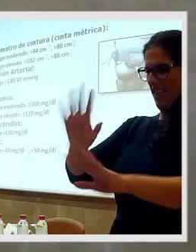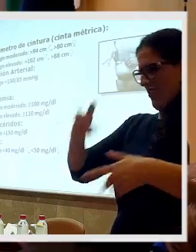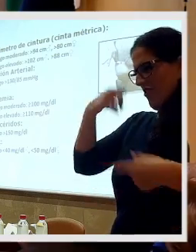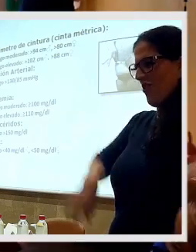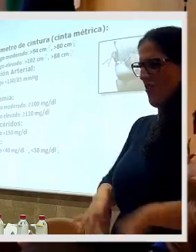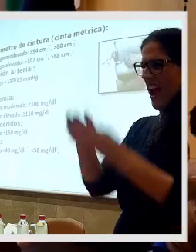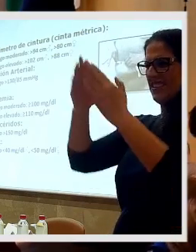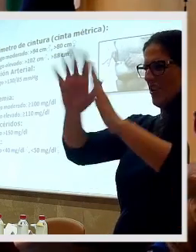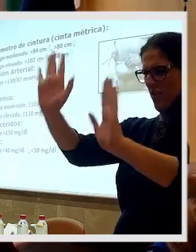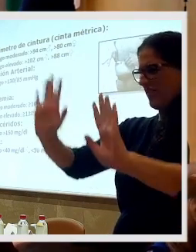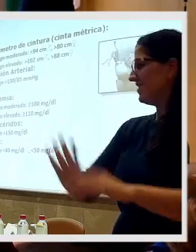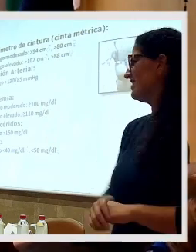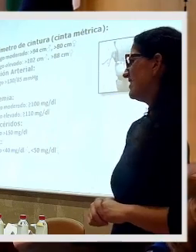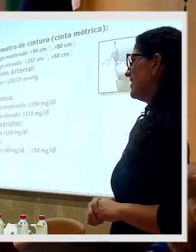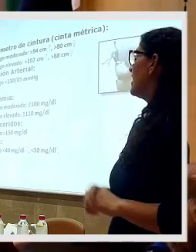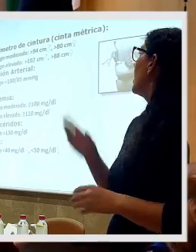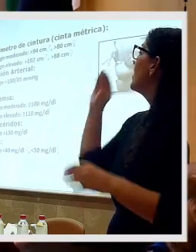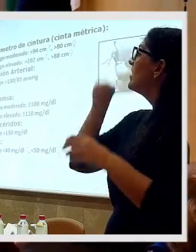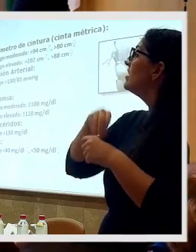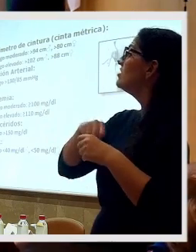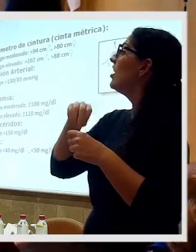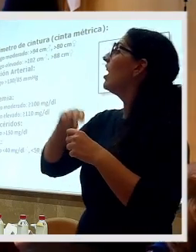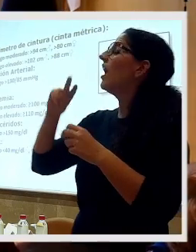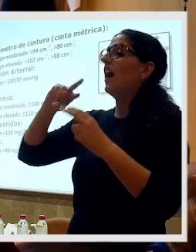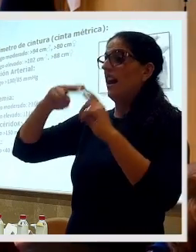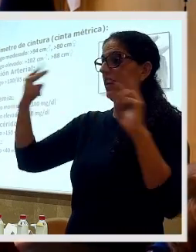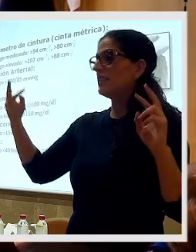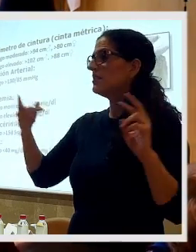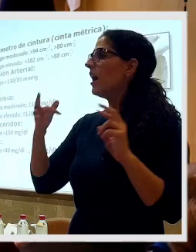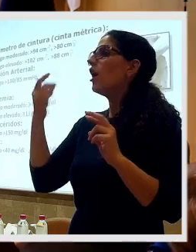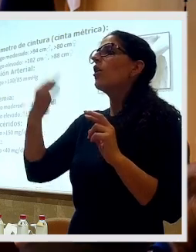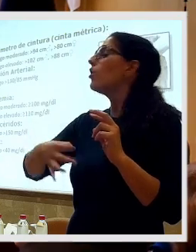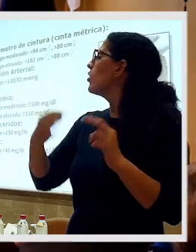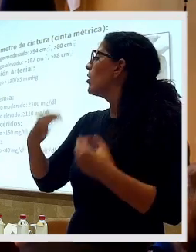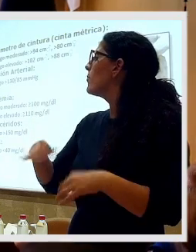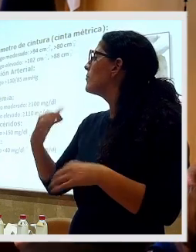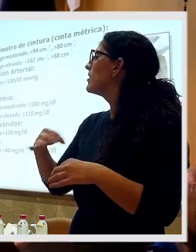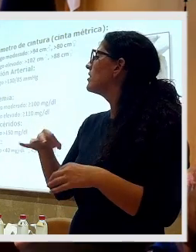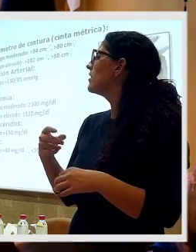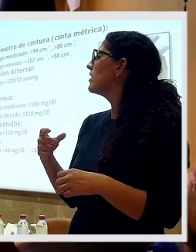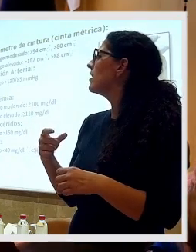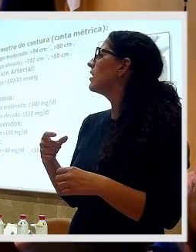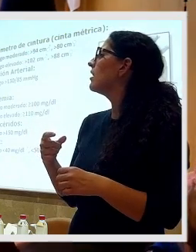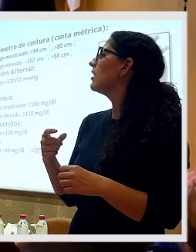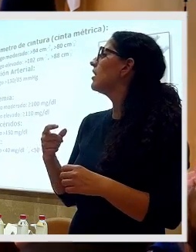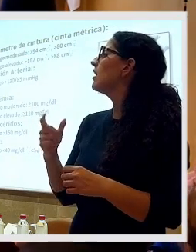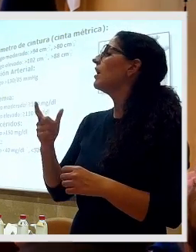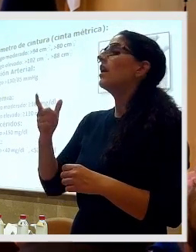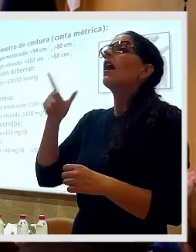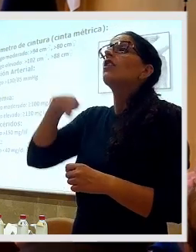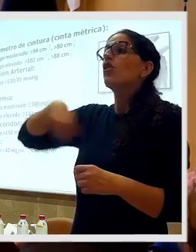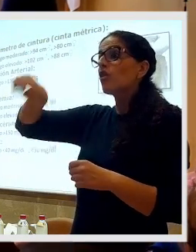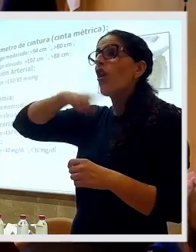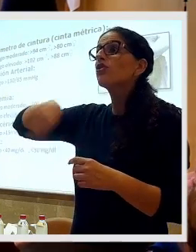curioso porque, yendo a la genética, las personas del síndrome metabólico son una raza superior. Son la raza que durante 5 millones de años ha